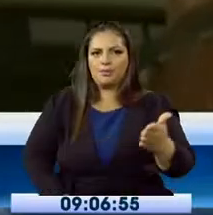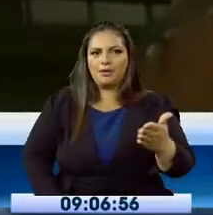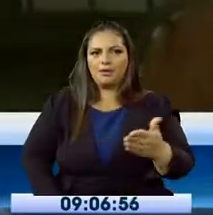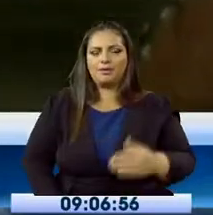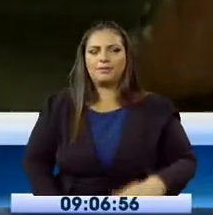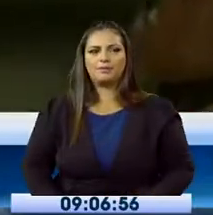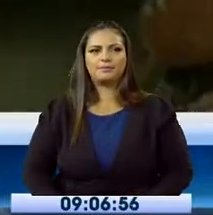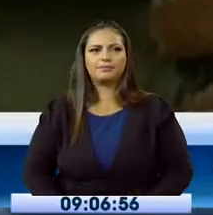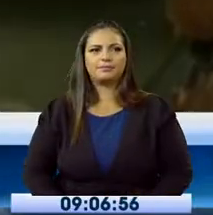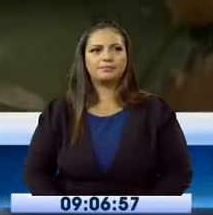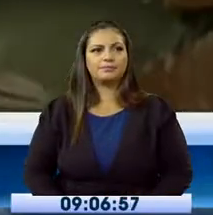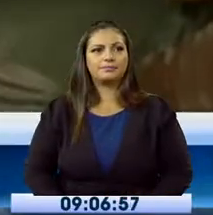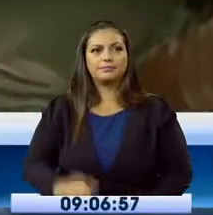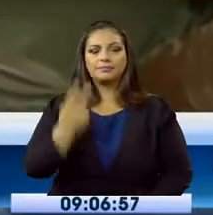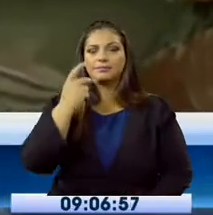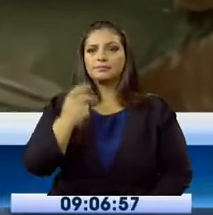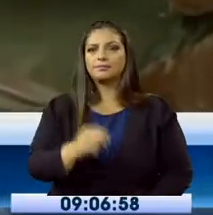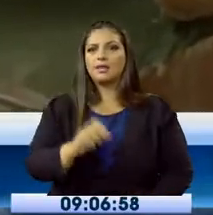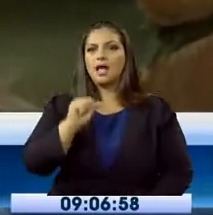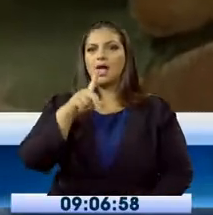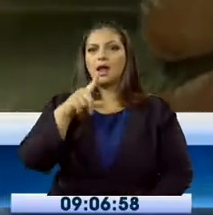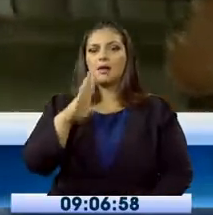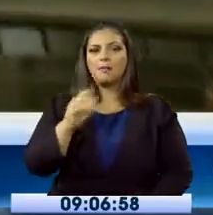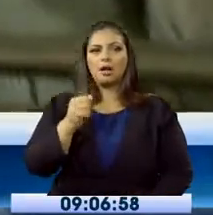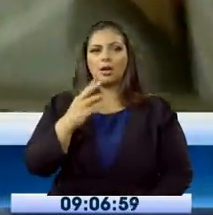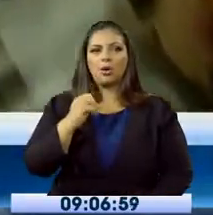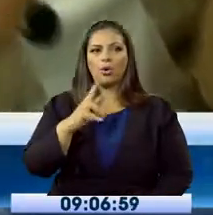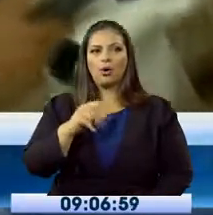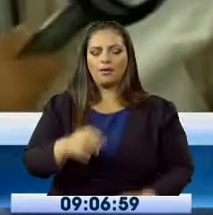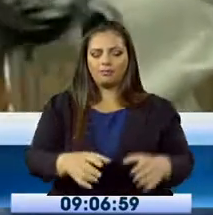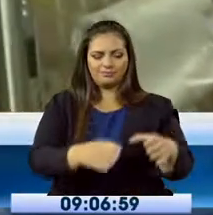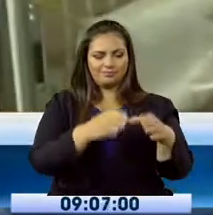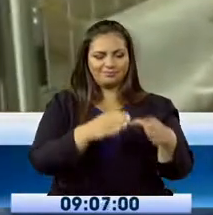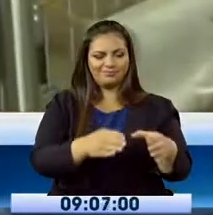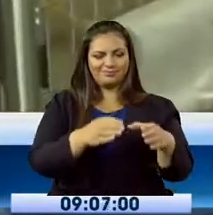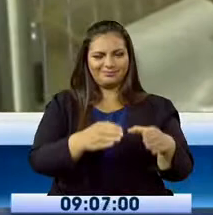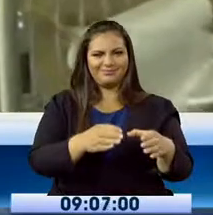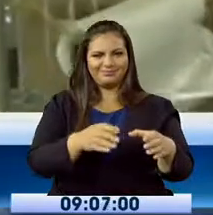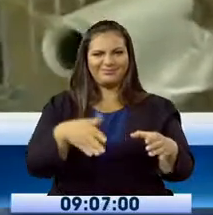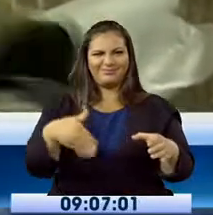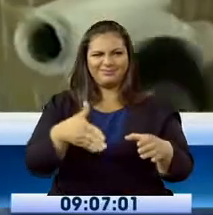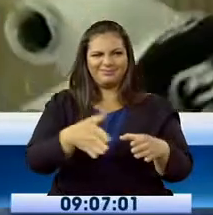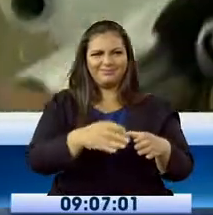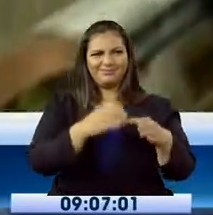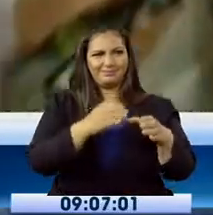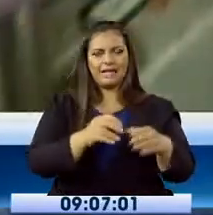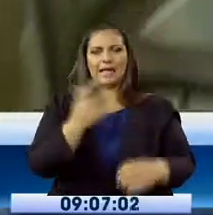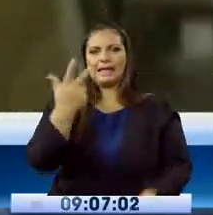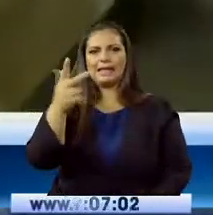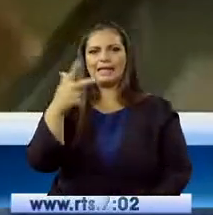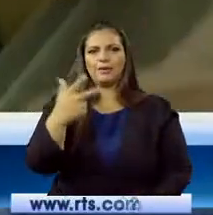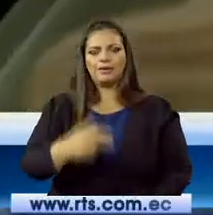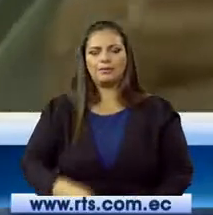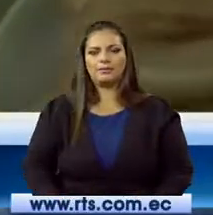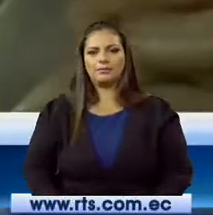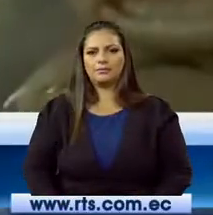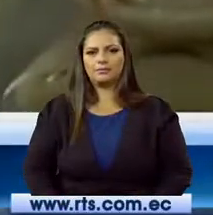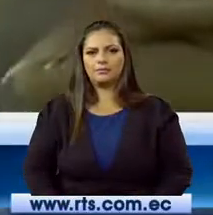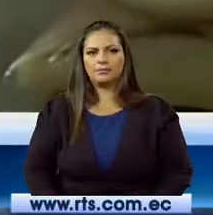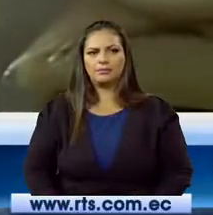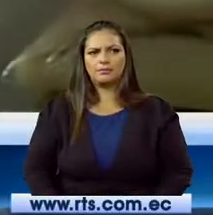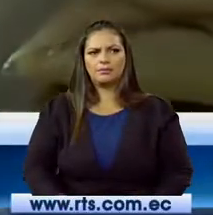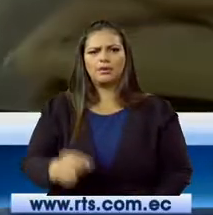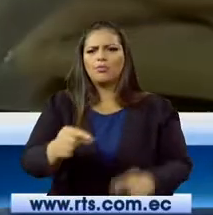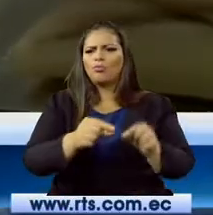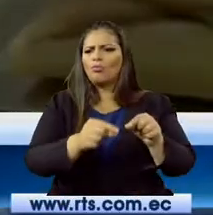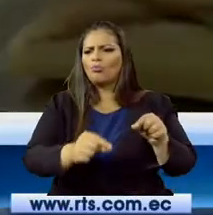Dice, albacora por pedazo, $3. Estoy leyendo bien. Está bien. Oiga, me contaban, ¿qué es esto? Trompeta. Trompeta. Ah, este es un pescado